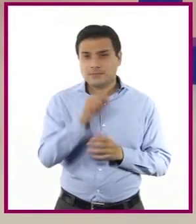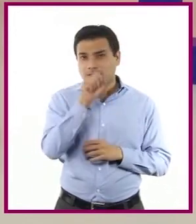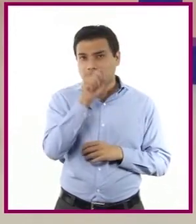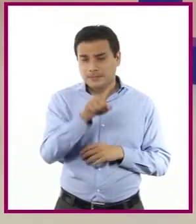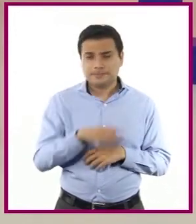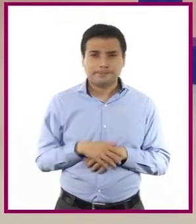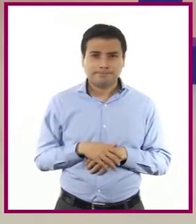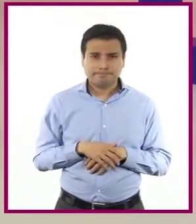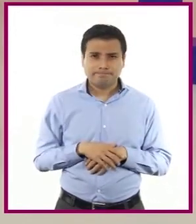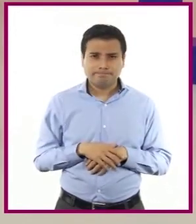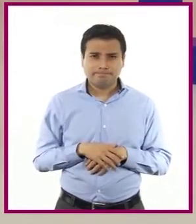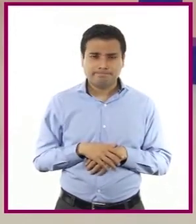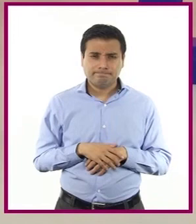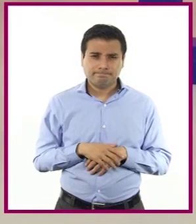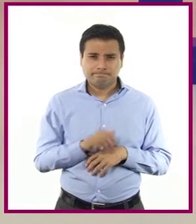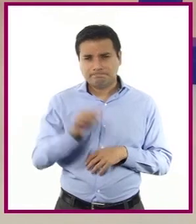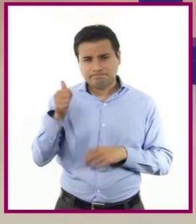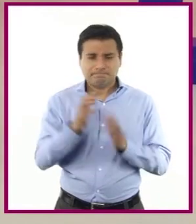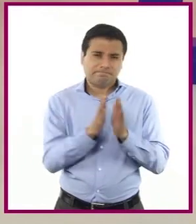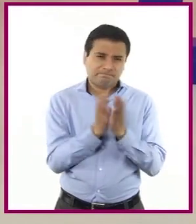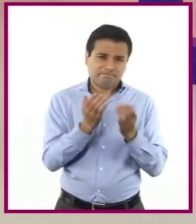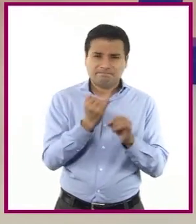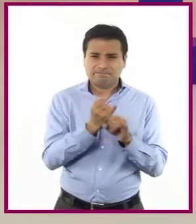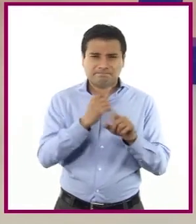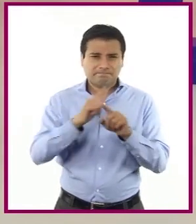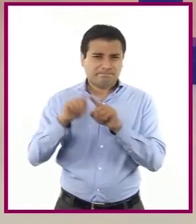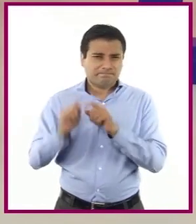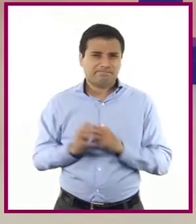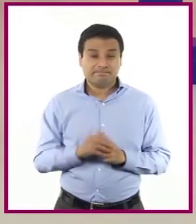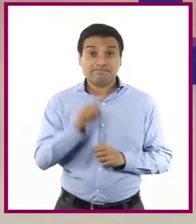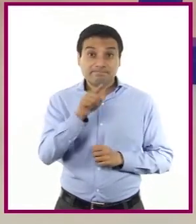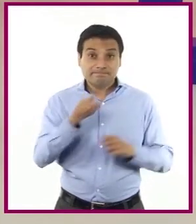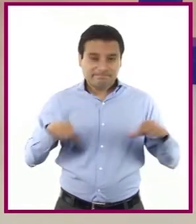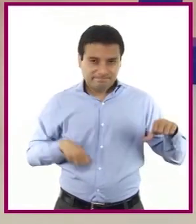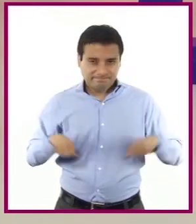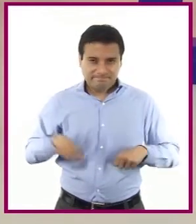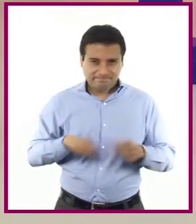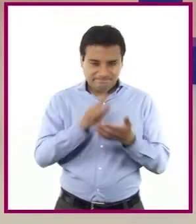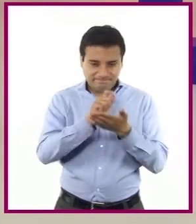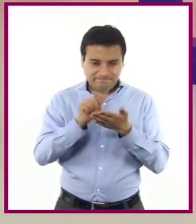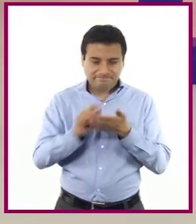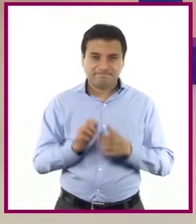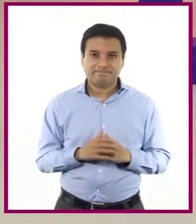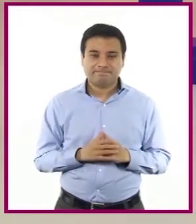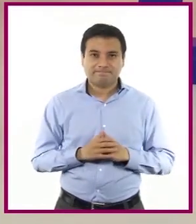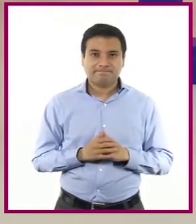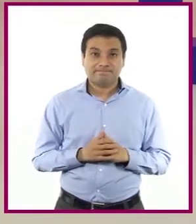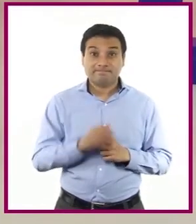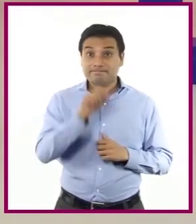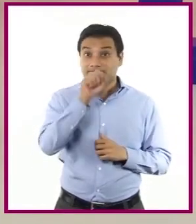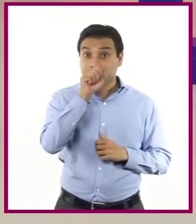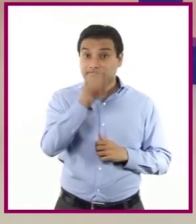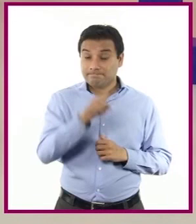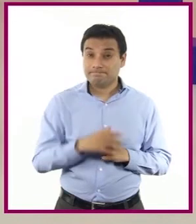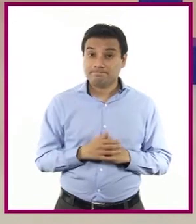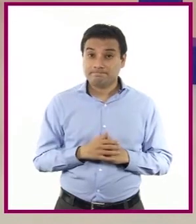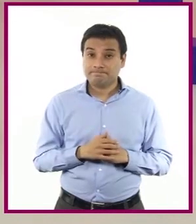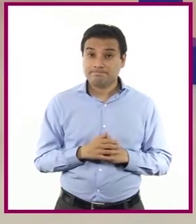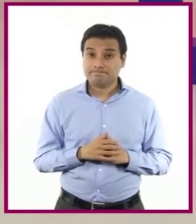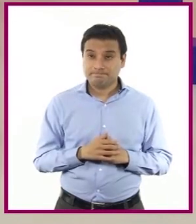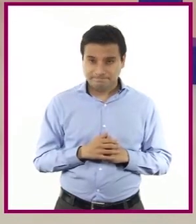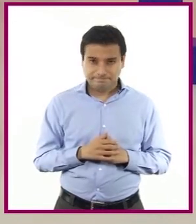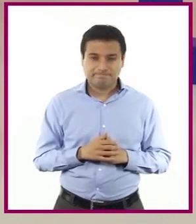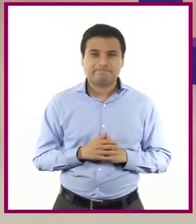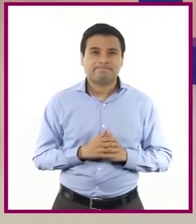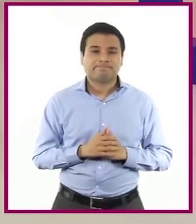el aprendizaje esperado. Analicen la información y realicen los ejercicios que se les plantean. También pueden retomar textos de los